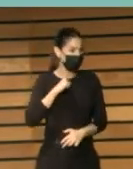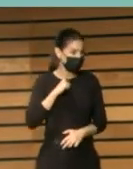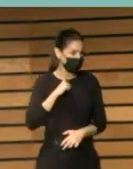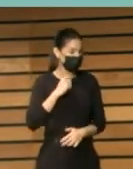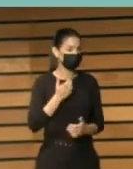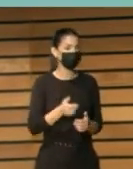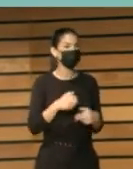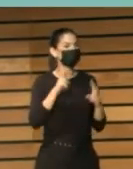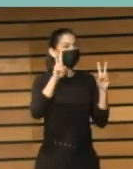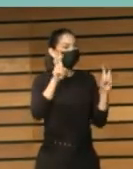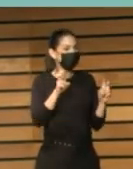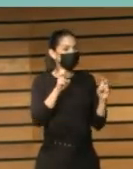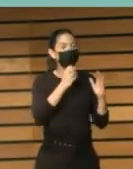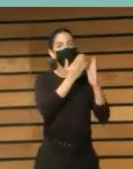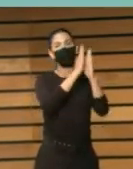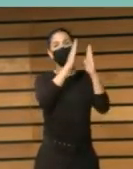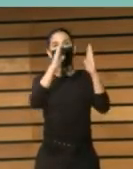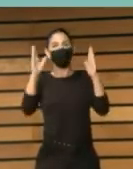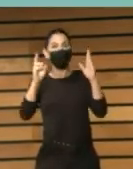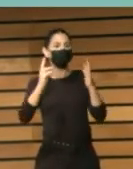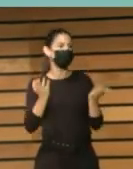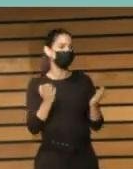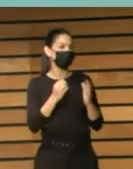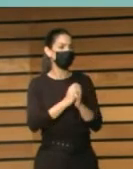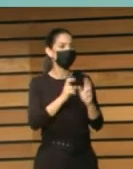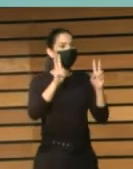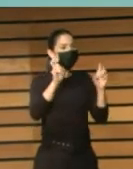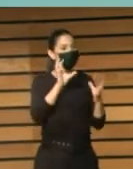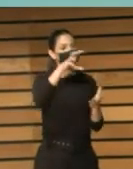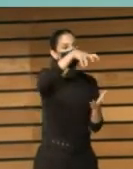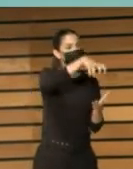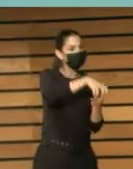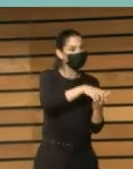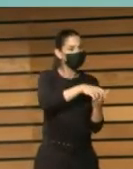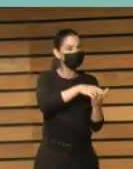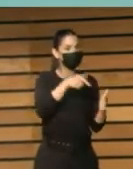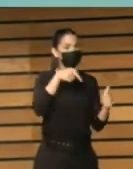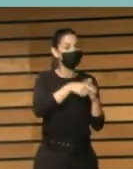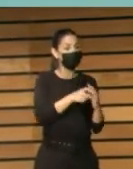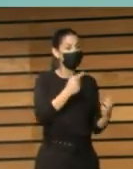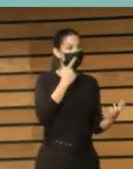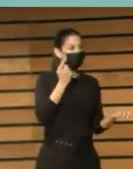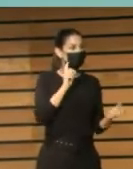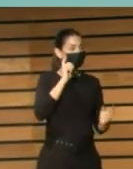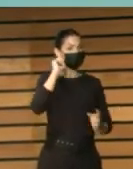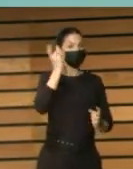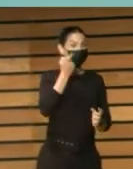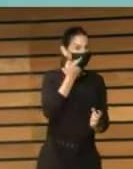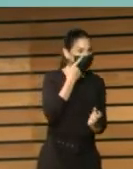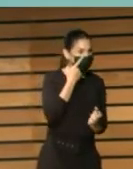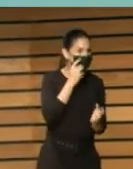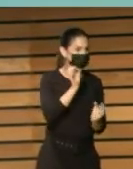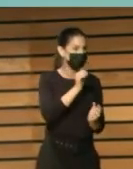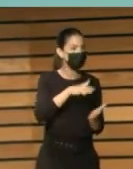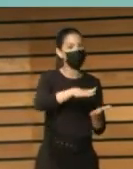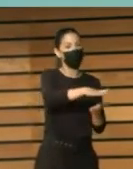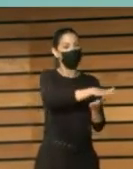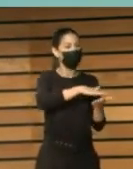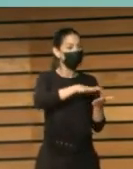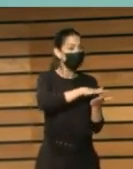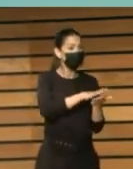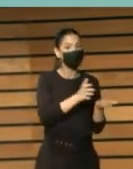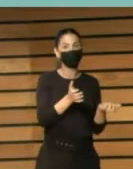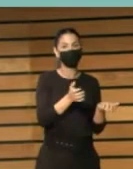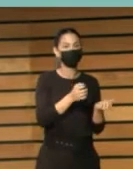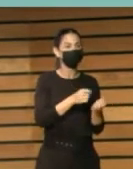cuestión de la biblioteca como lugar de descubrimiento, como un lugar